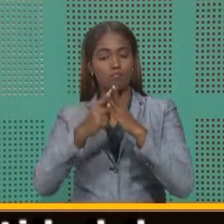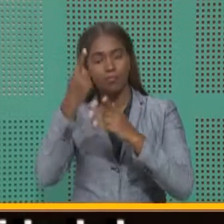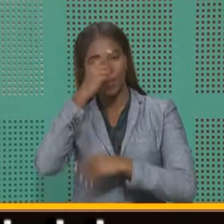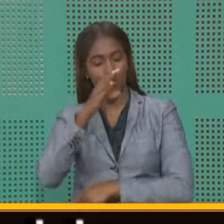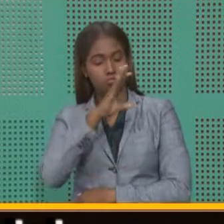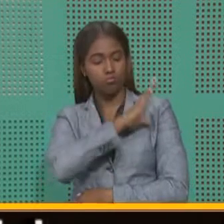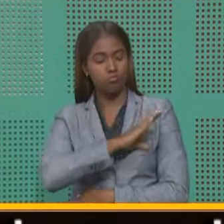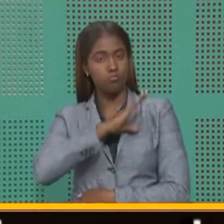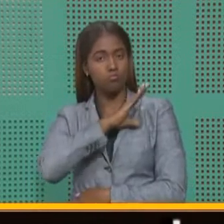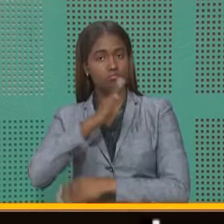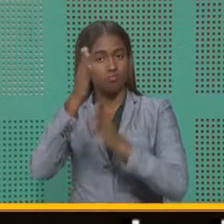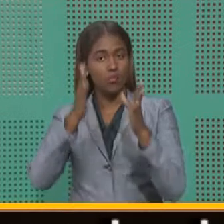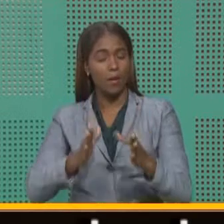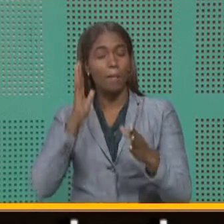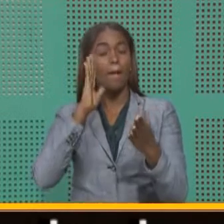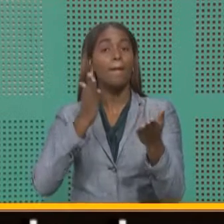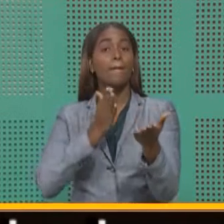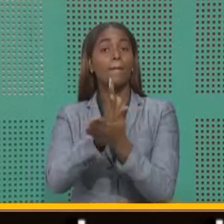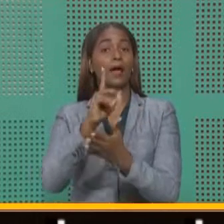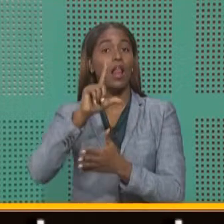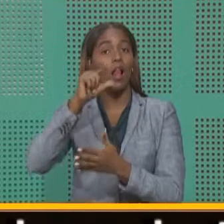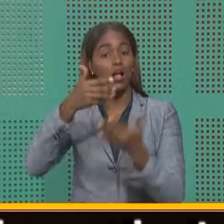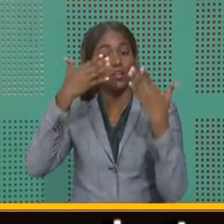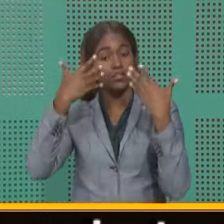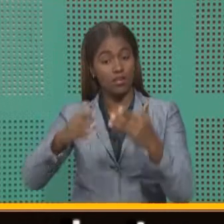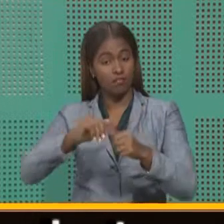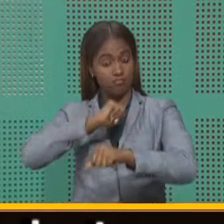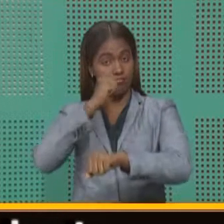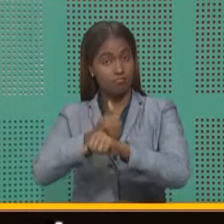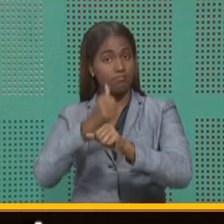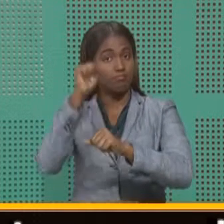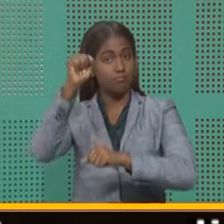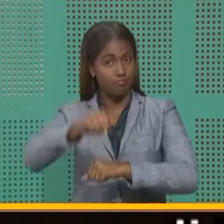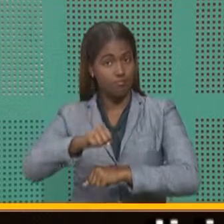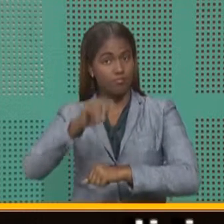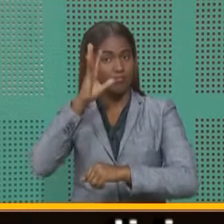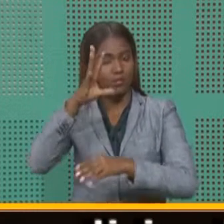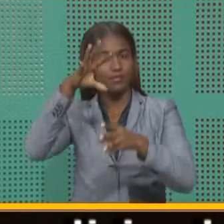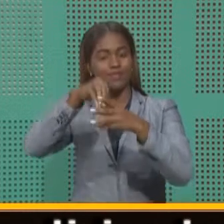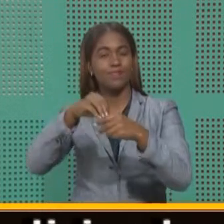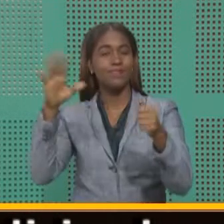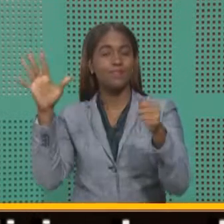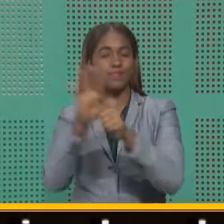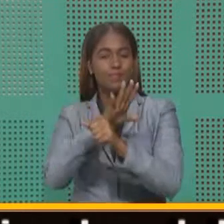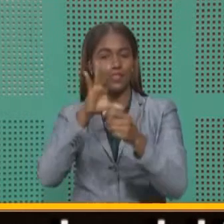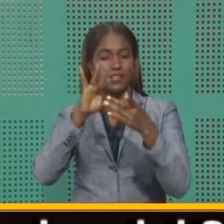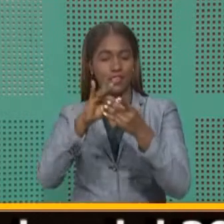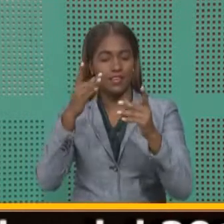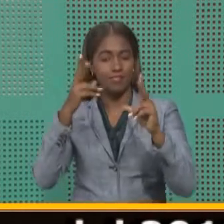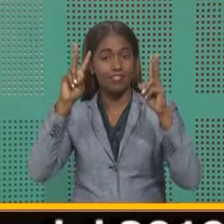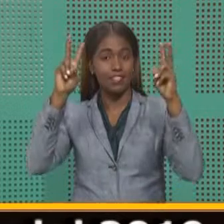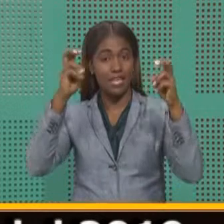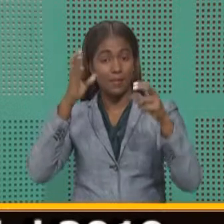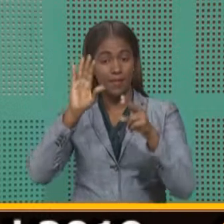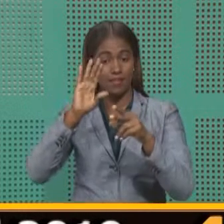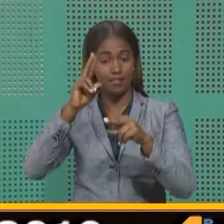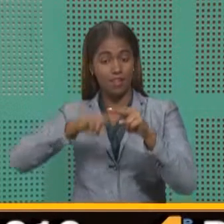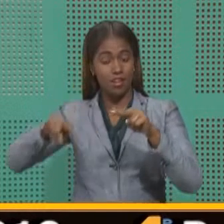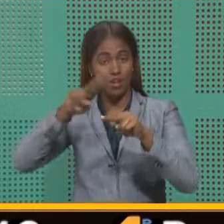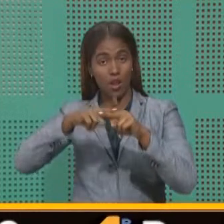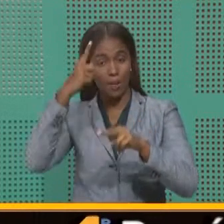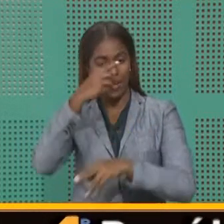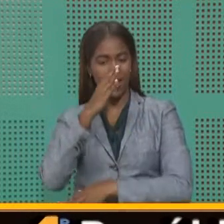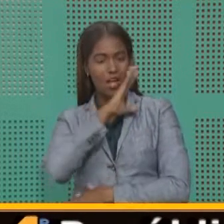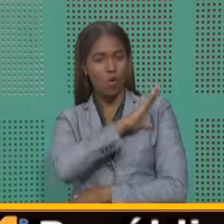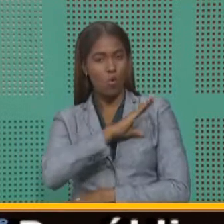la que permitirá luego de su aprobación la plena implementación del marco nacional de cualificaciones